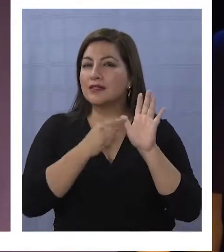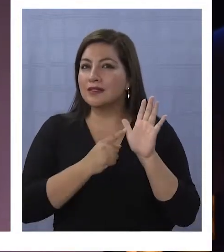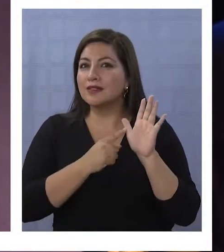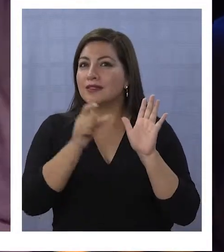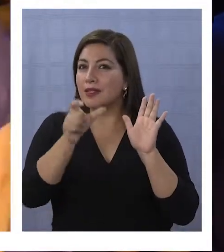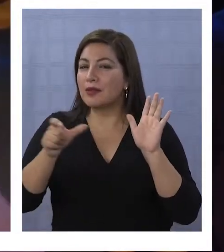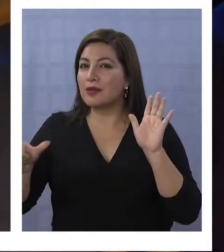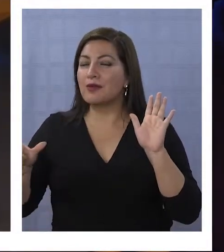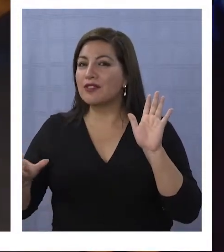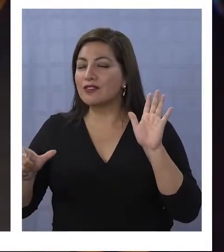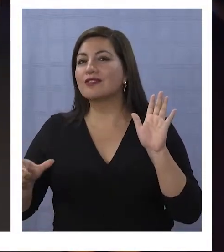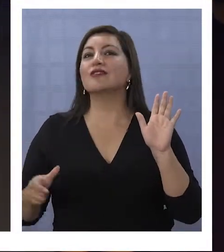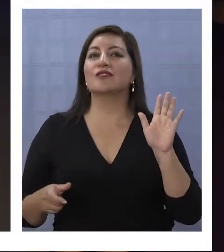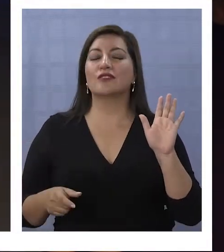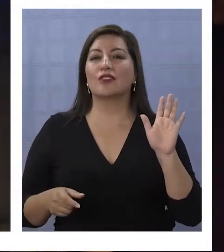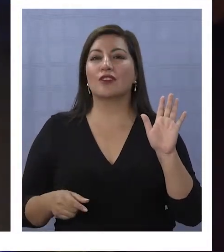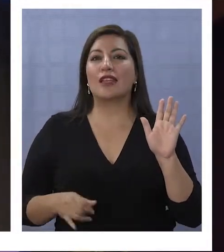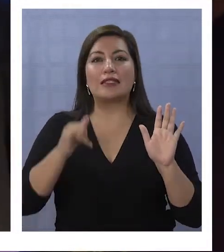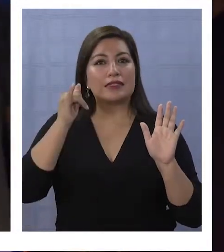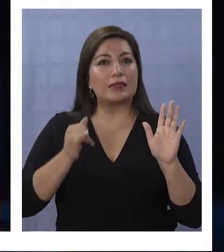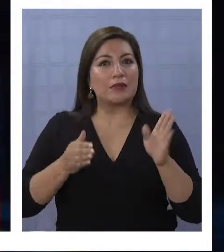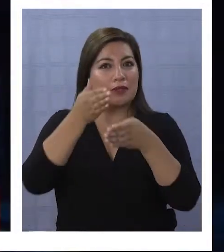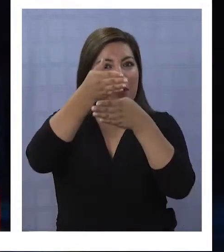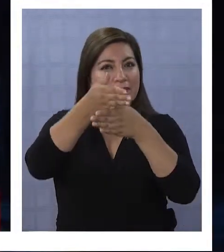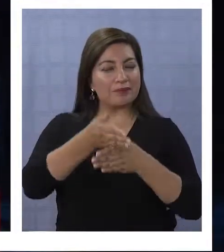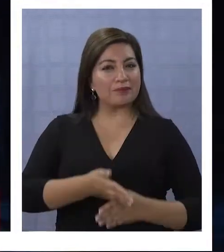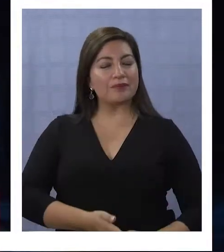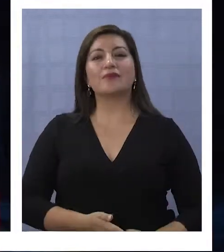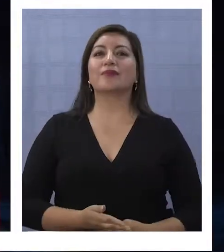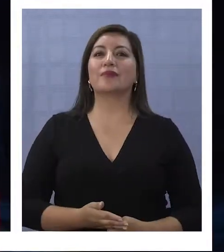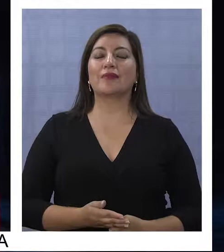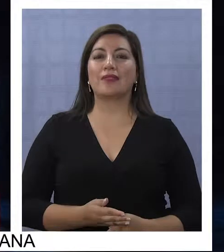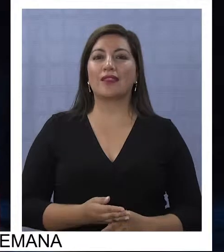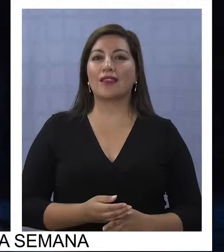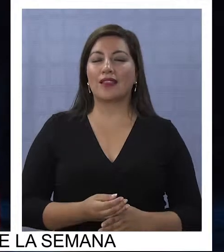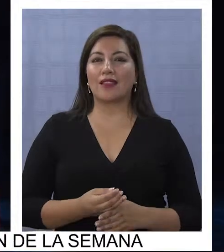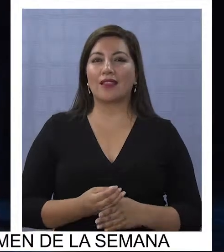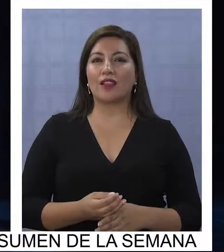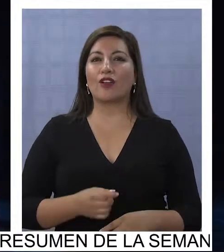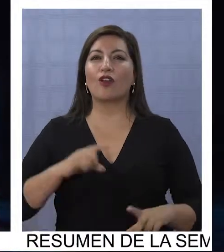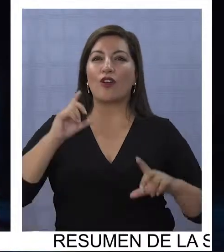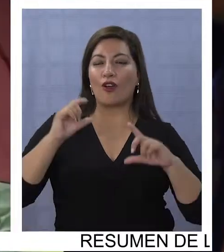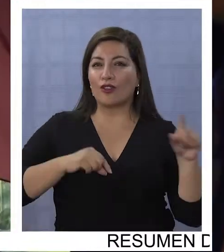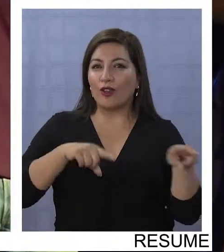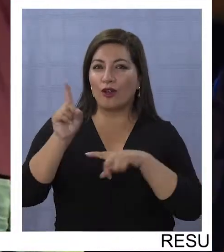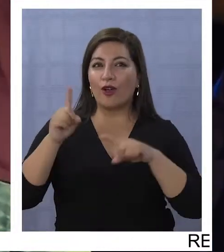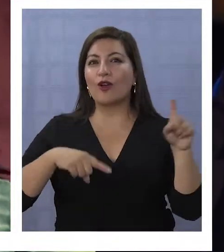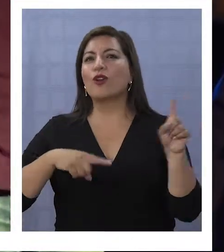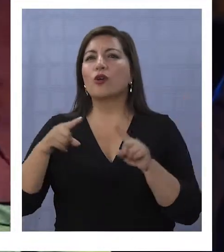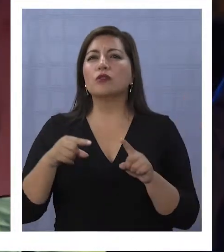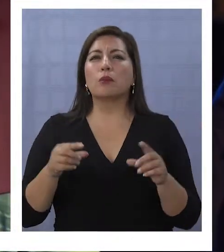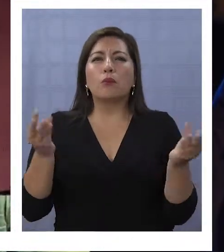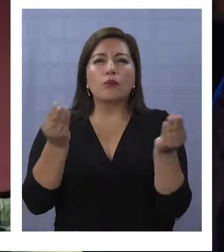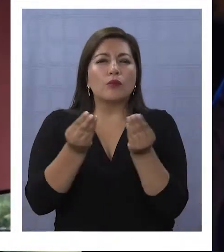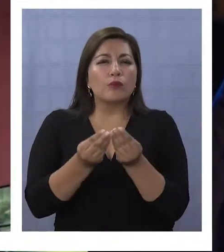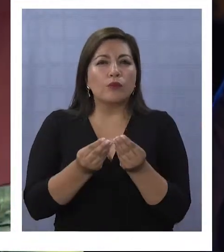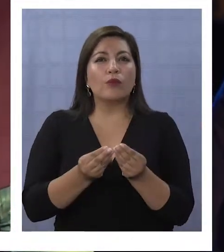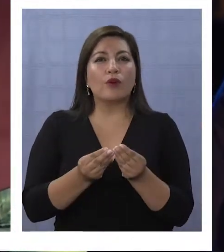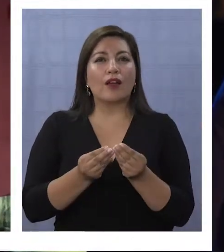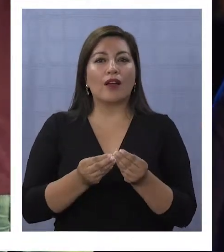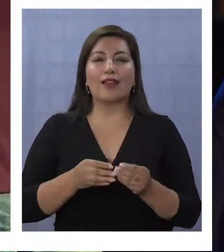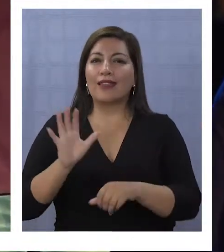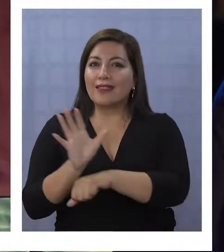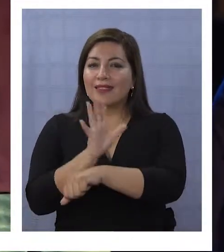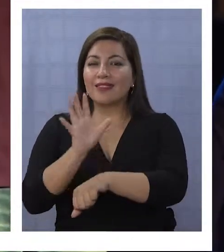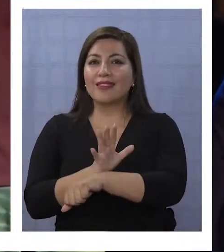el espacio y se obligan a permanecer siempre en el escenario, con elementos escenográficos mínimos, dan vida a